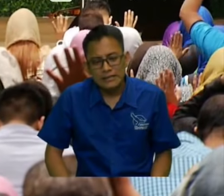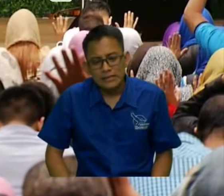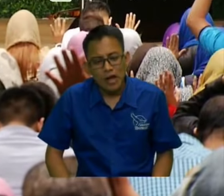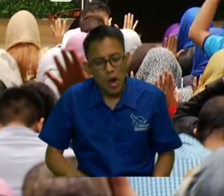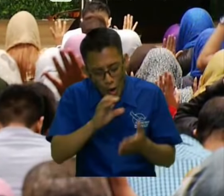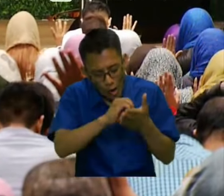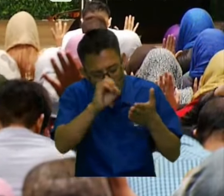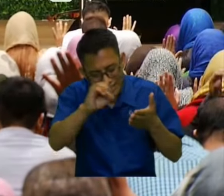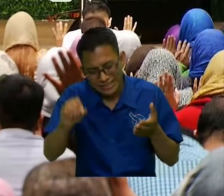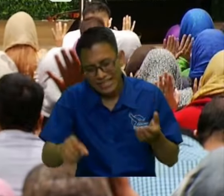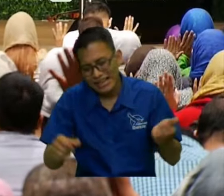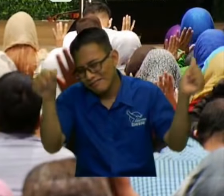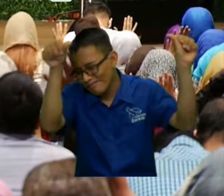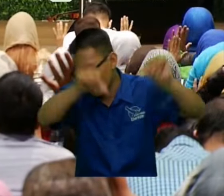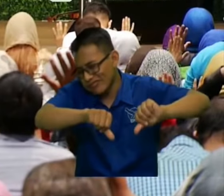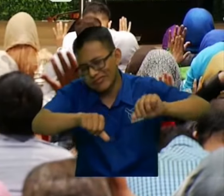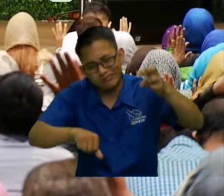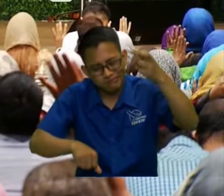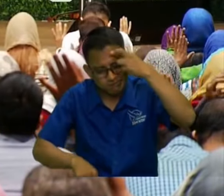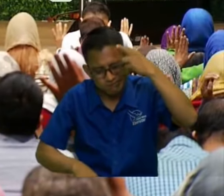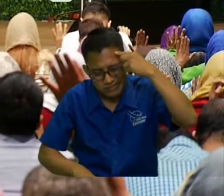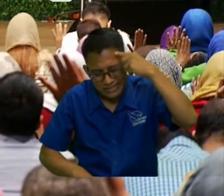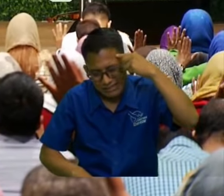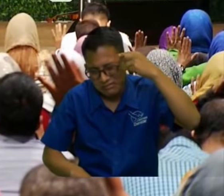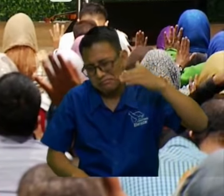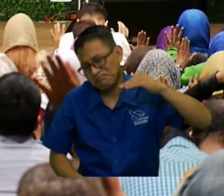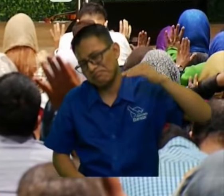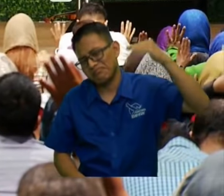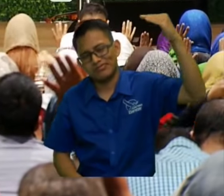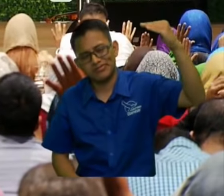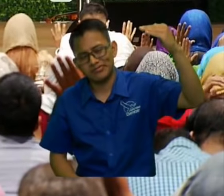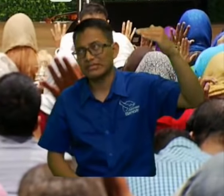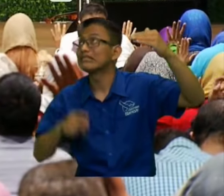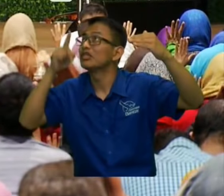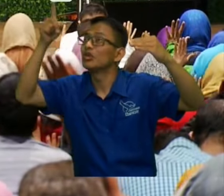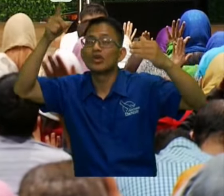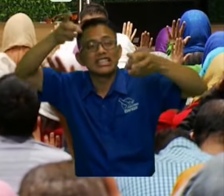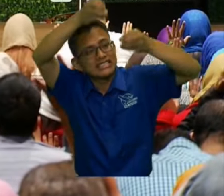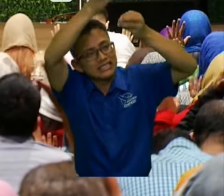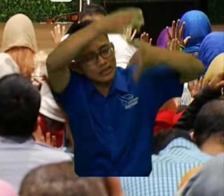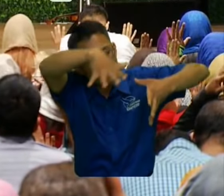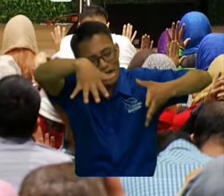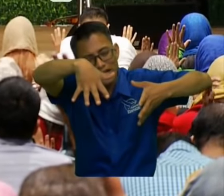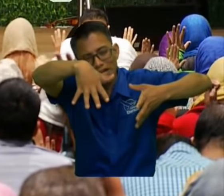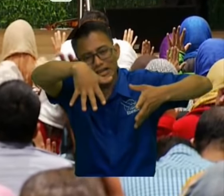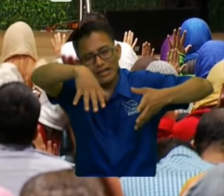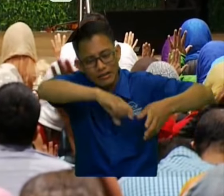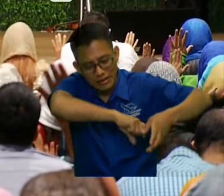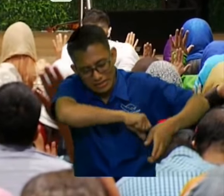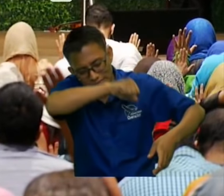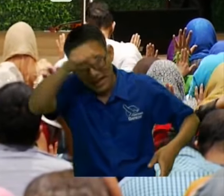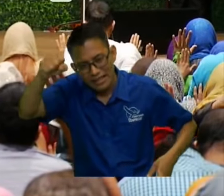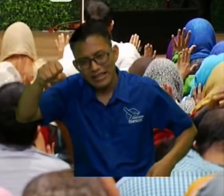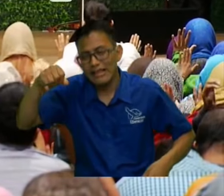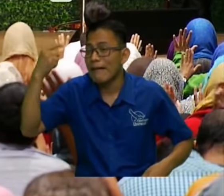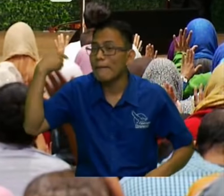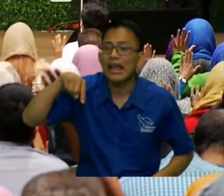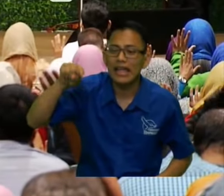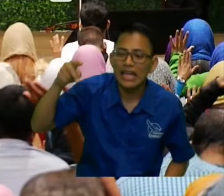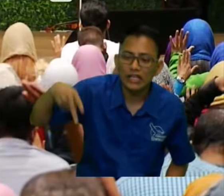Señor. Todo pensamiento altivo, destrúyelo con tu espada, Señor, para que nosotros podamos